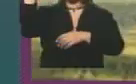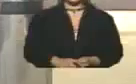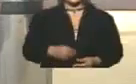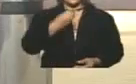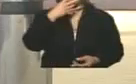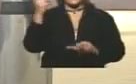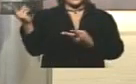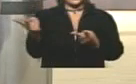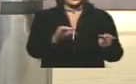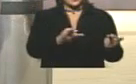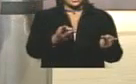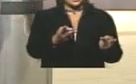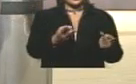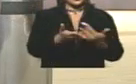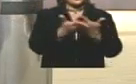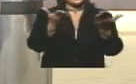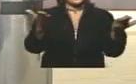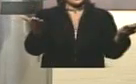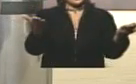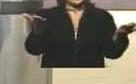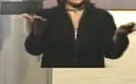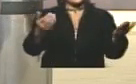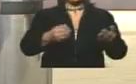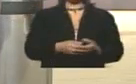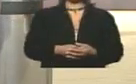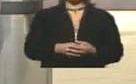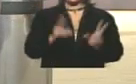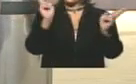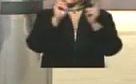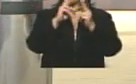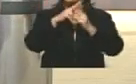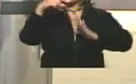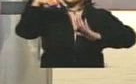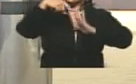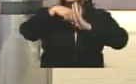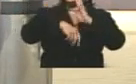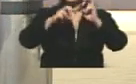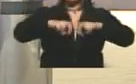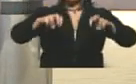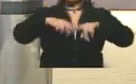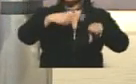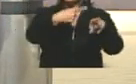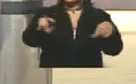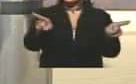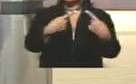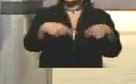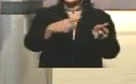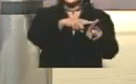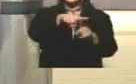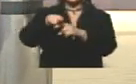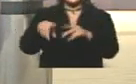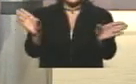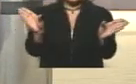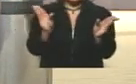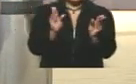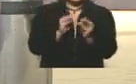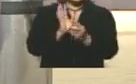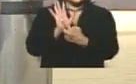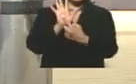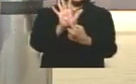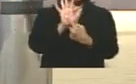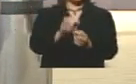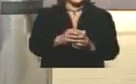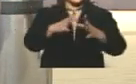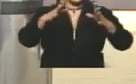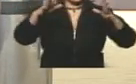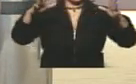Bien, allí está esa invitación entonces para que conozcas aún más nuestros géneros. Y sí, esto fue una pequeñísima muestra de